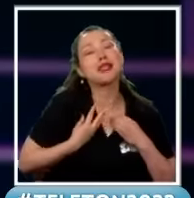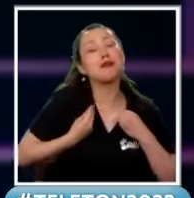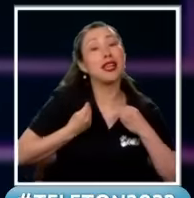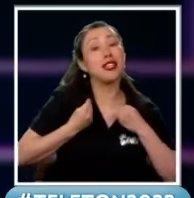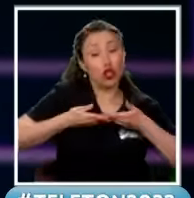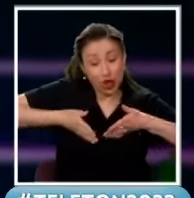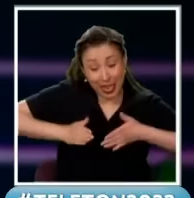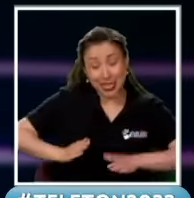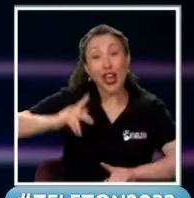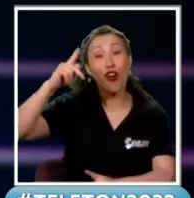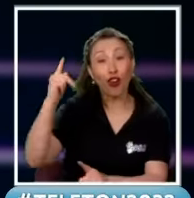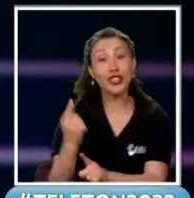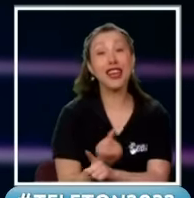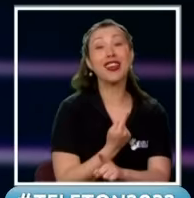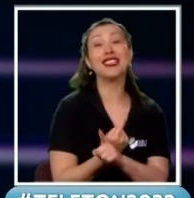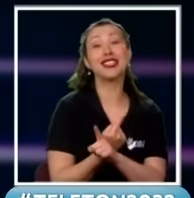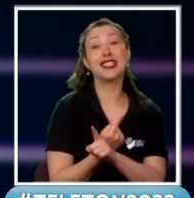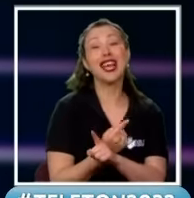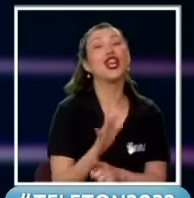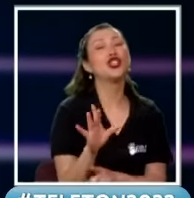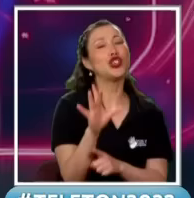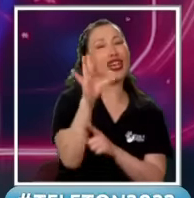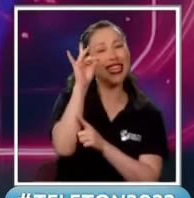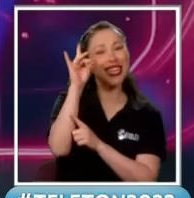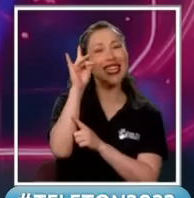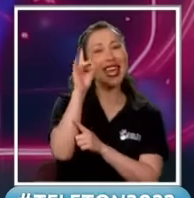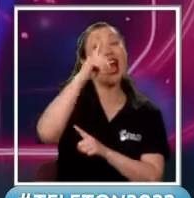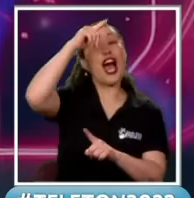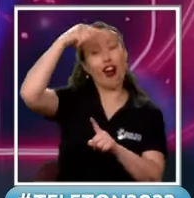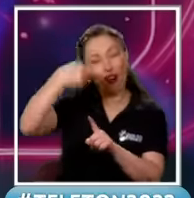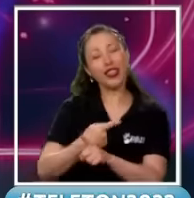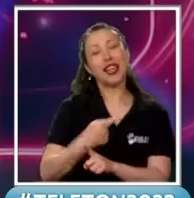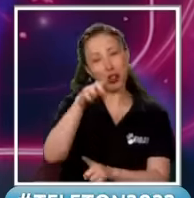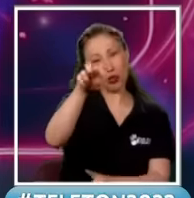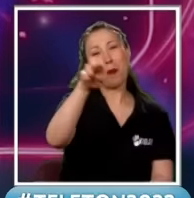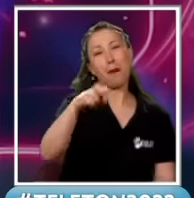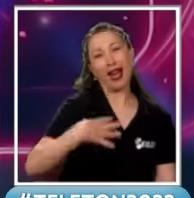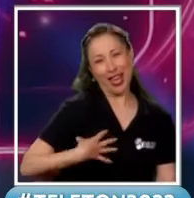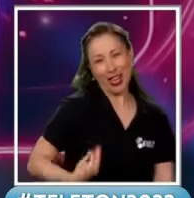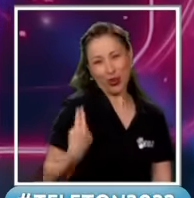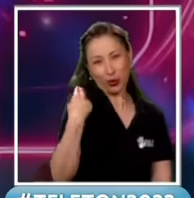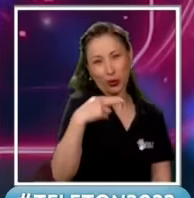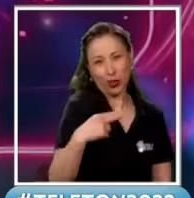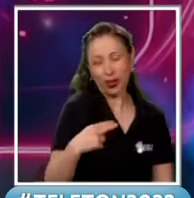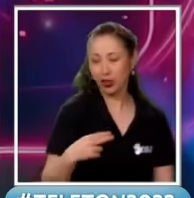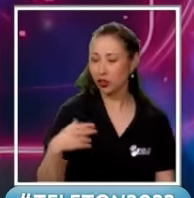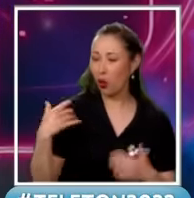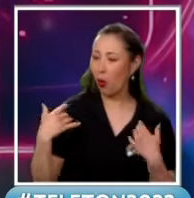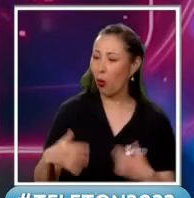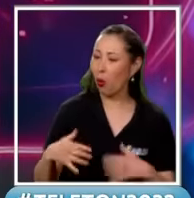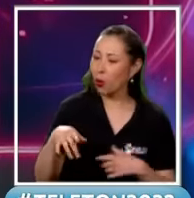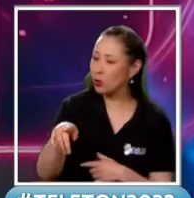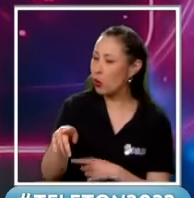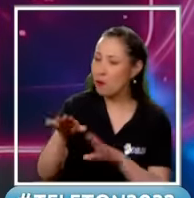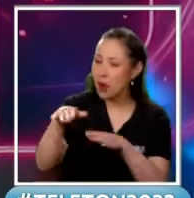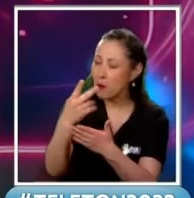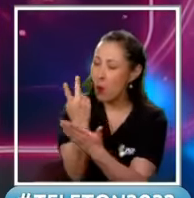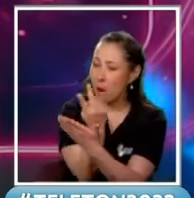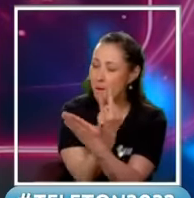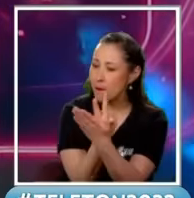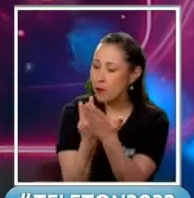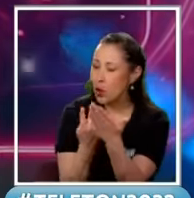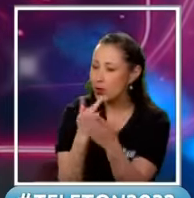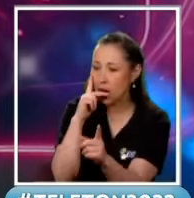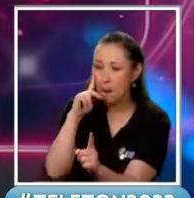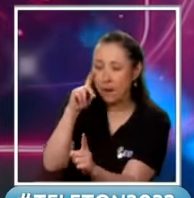a nacer, elegiría volver a ser tu hijo. Weón, le dije, eres un poeta. Me